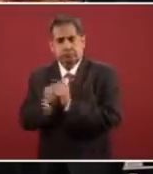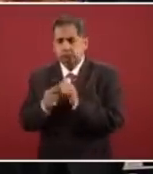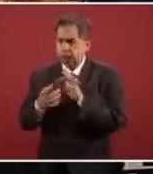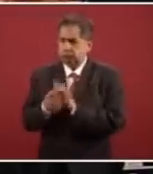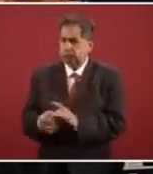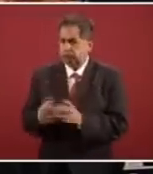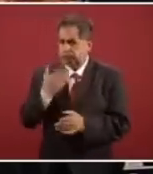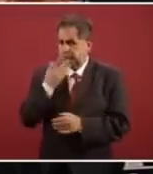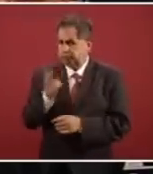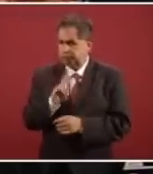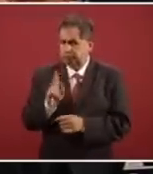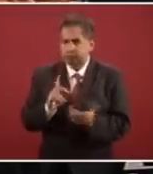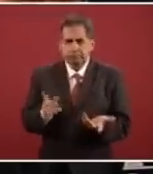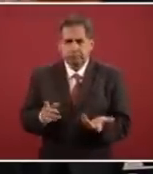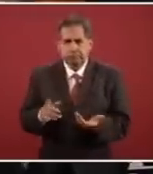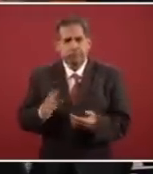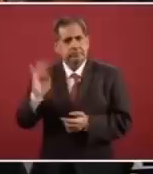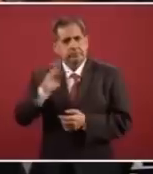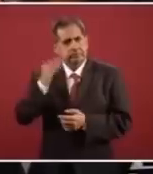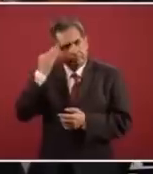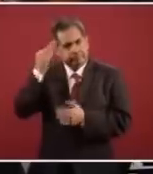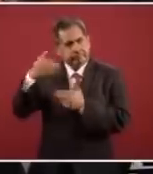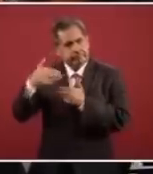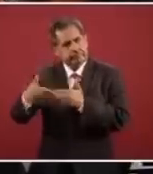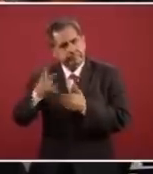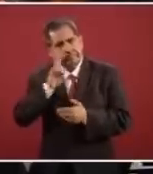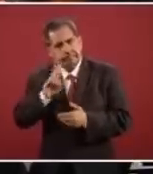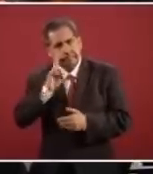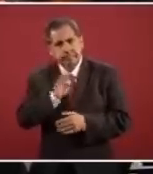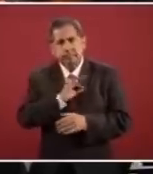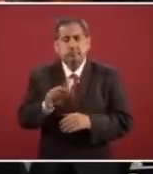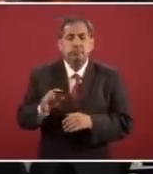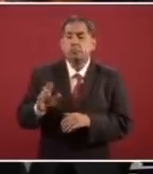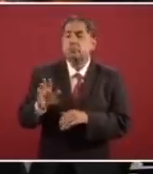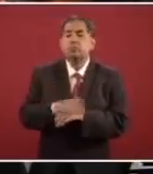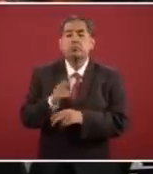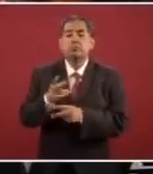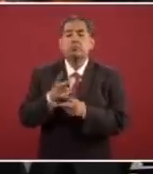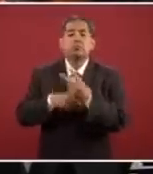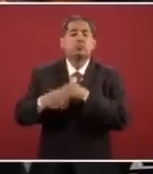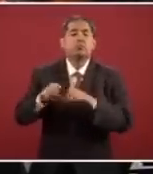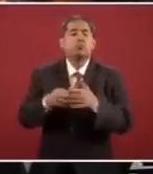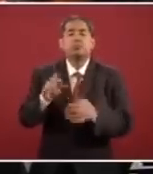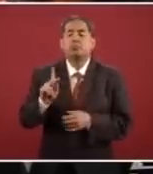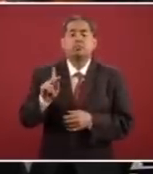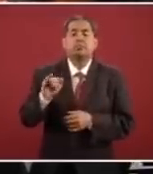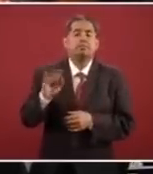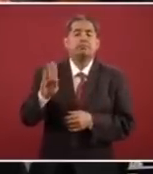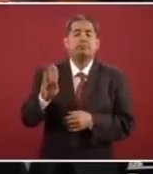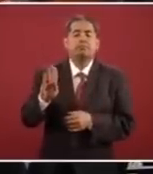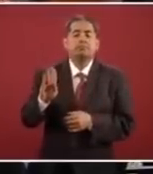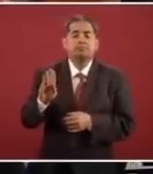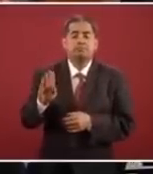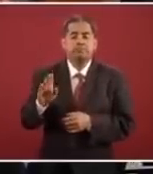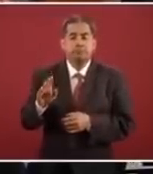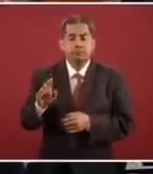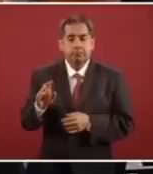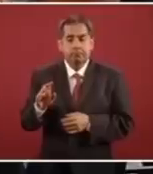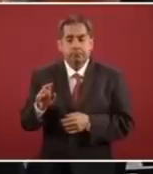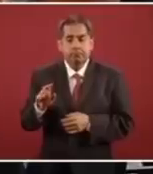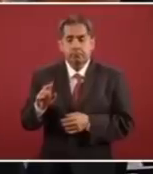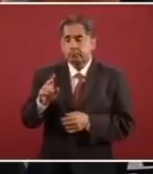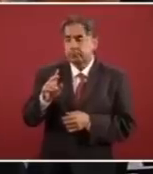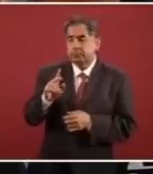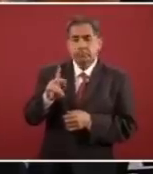Estado. Seguramente es cuestión de tiempo, porque el determinante del crecimiento del producto interno, del producto